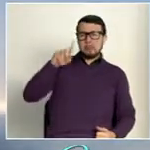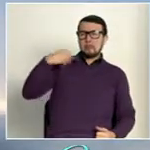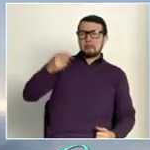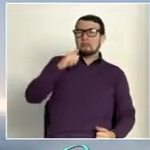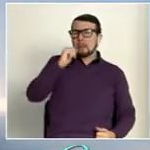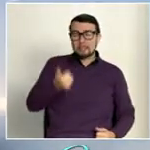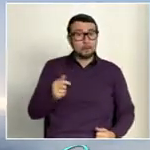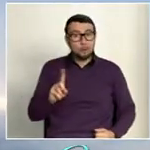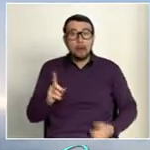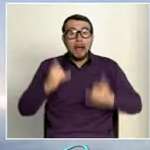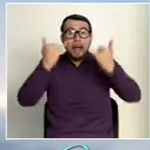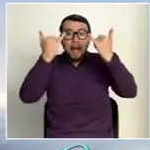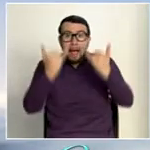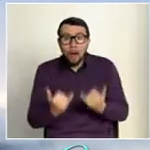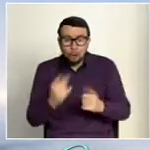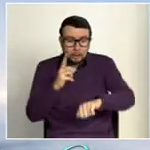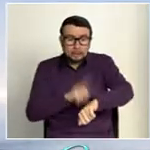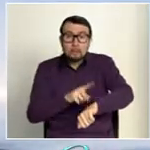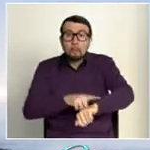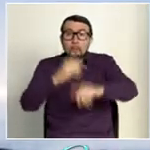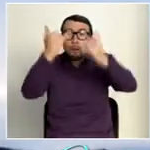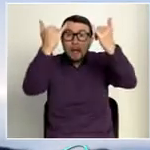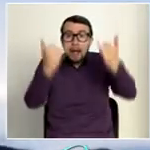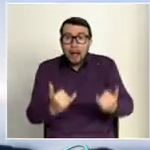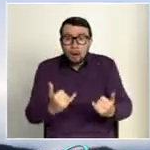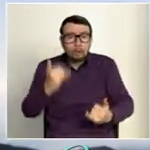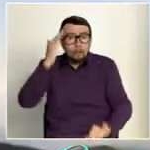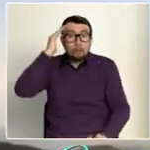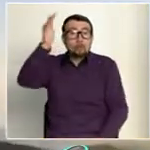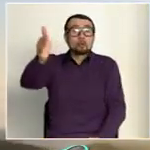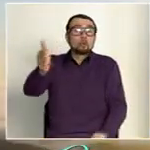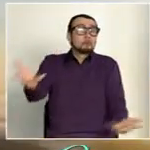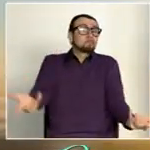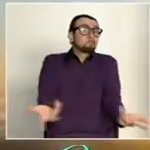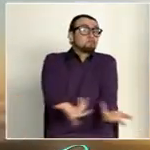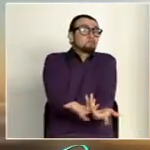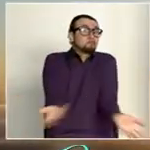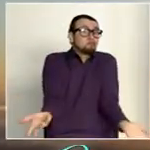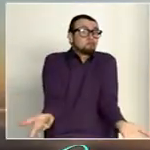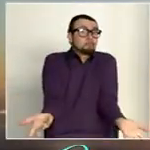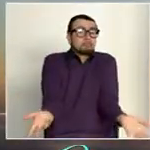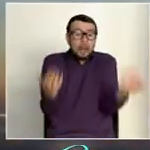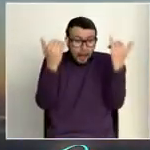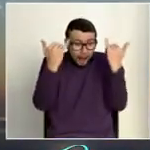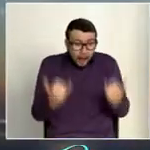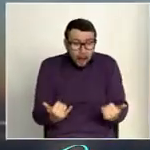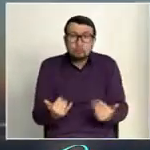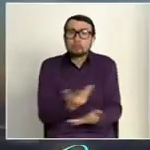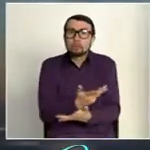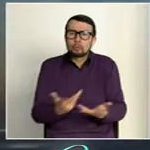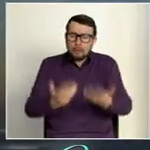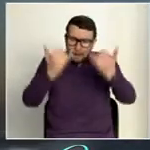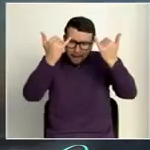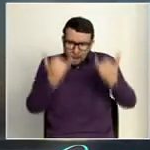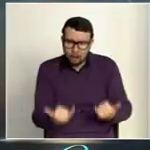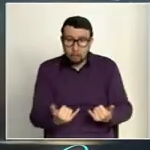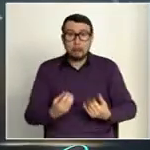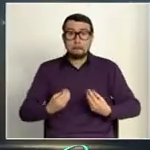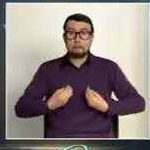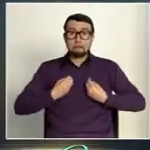tiempo es ahora. El futuro es incierto y hay que hacerlo ya. Vive cada